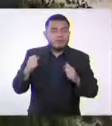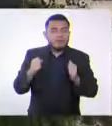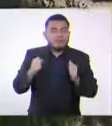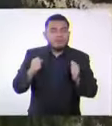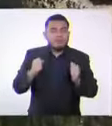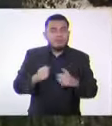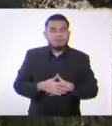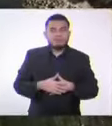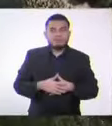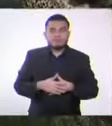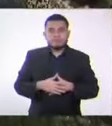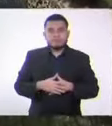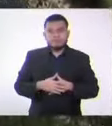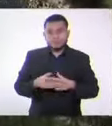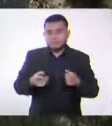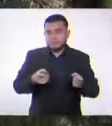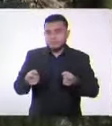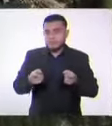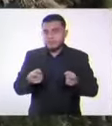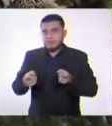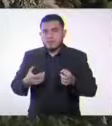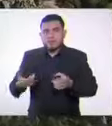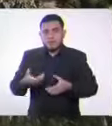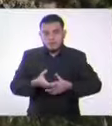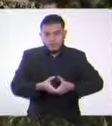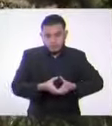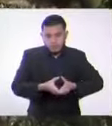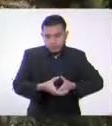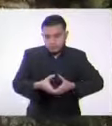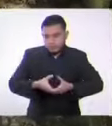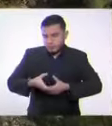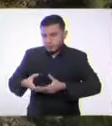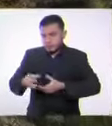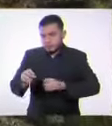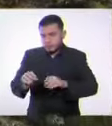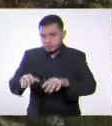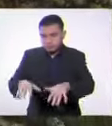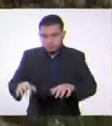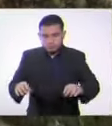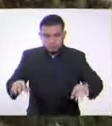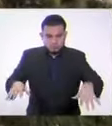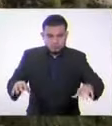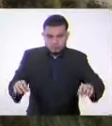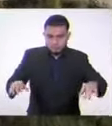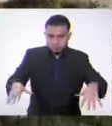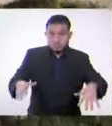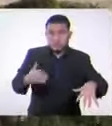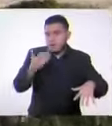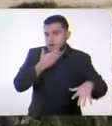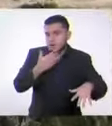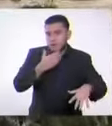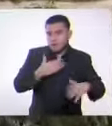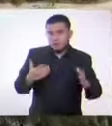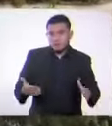mantenimiento de todo el sistema de cañerías y desagües, disolución de compuestos,